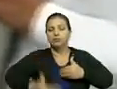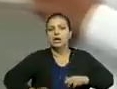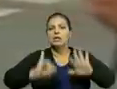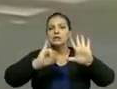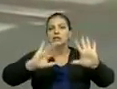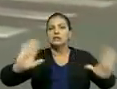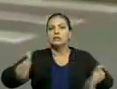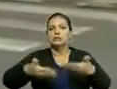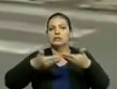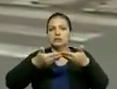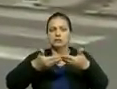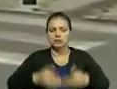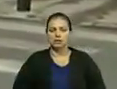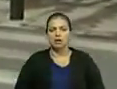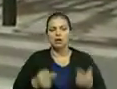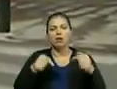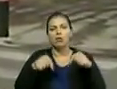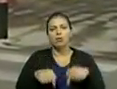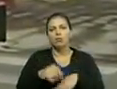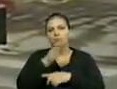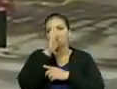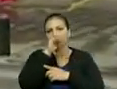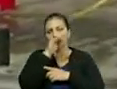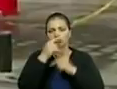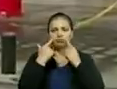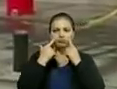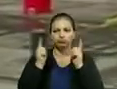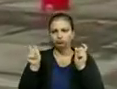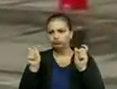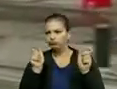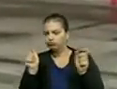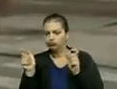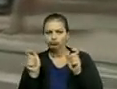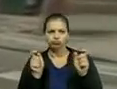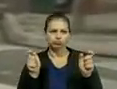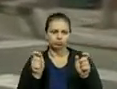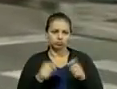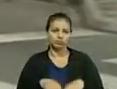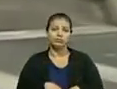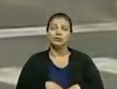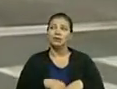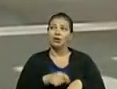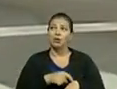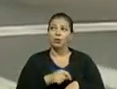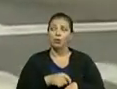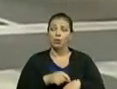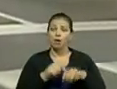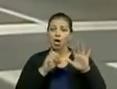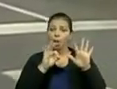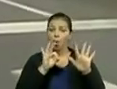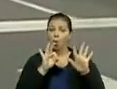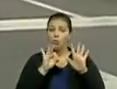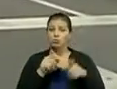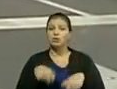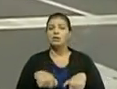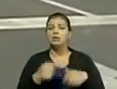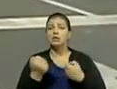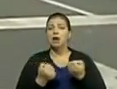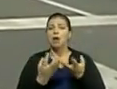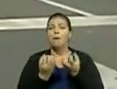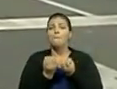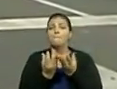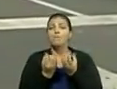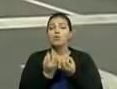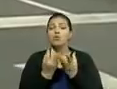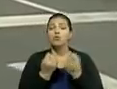el sitio, tratando de evitar algún tipo de congestionamiento. Es la hora pico y según el general Luis Lalama, con quien conversamos hace pocos